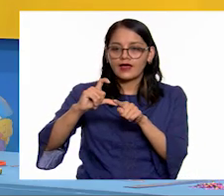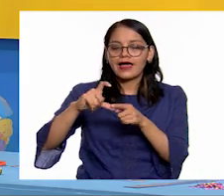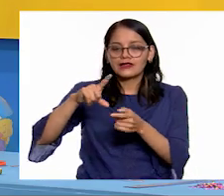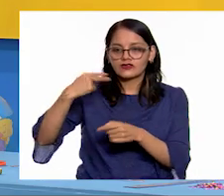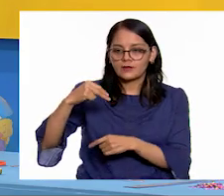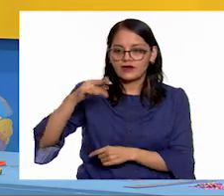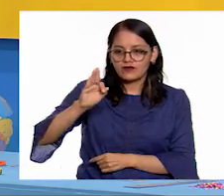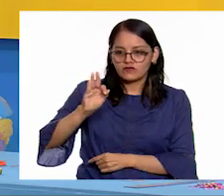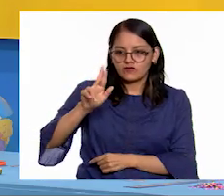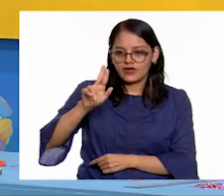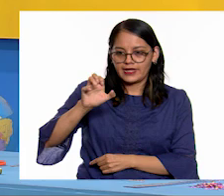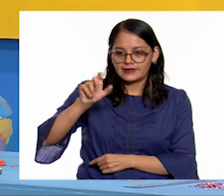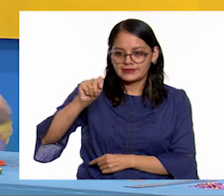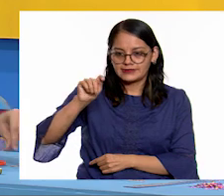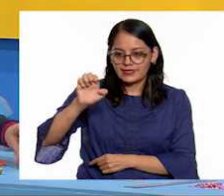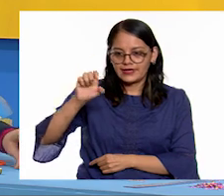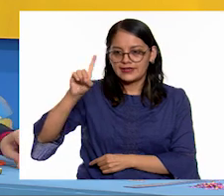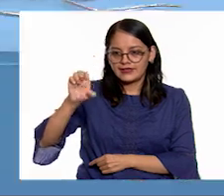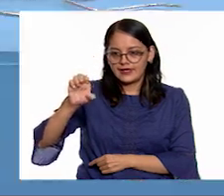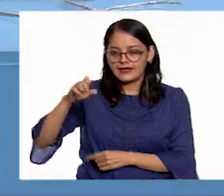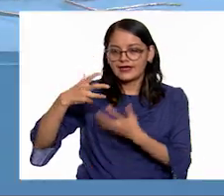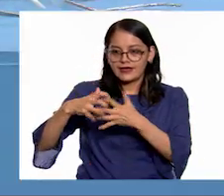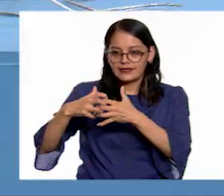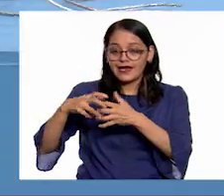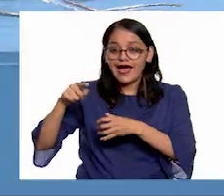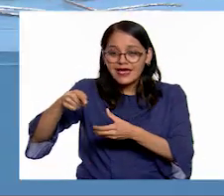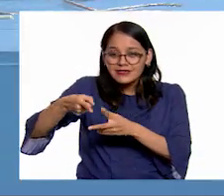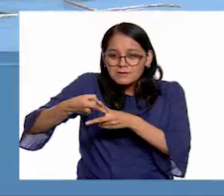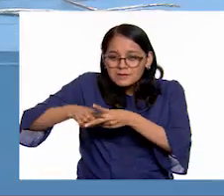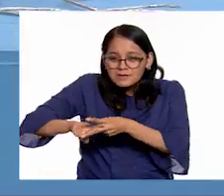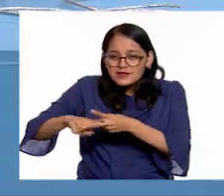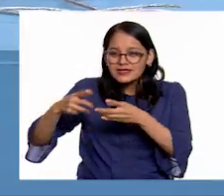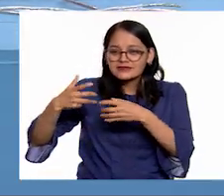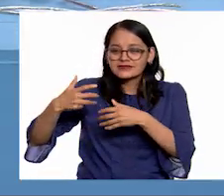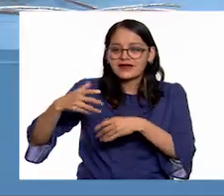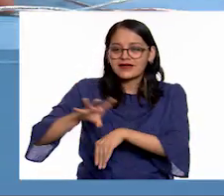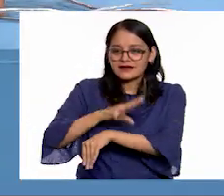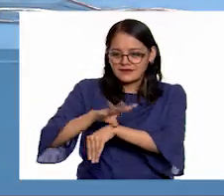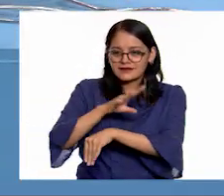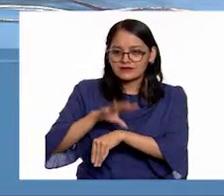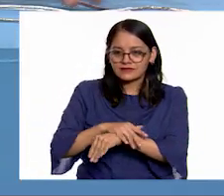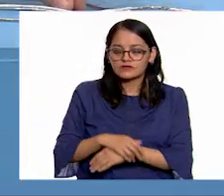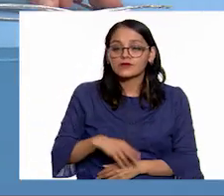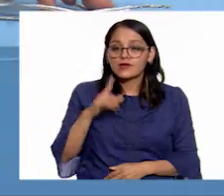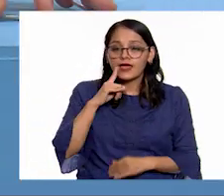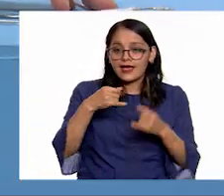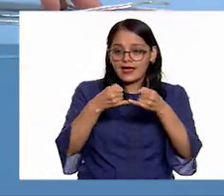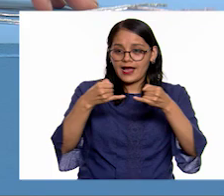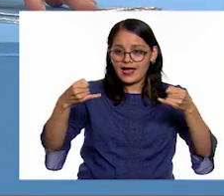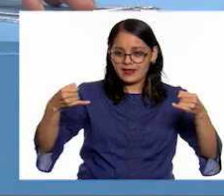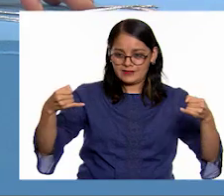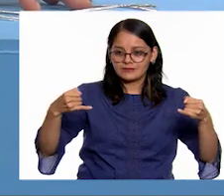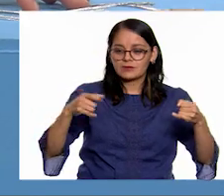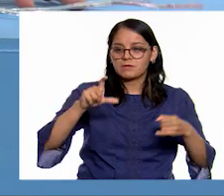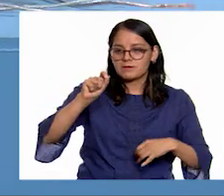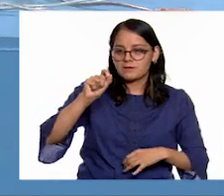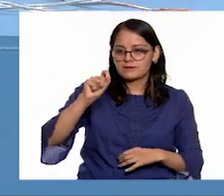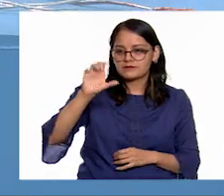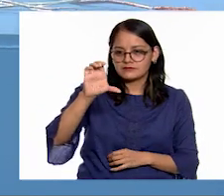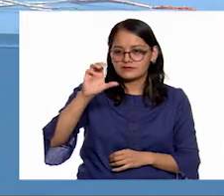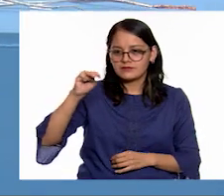energía. Necesitaremos también 3 pedazos de cable, aproximadamente de 20 centímetros, como estos que